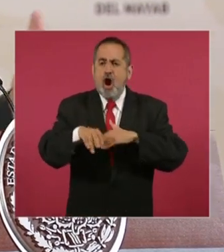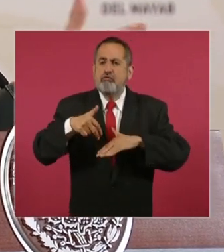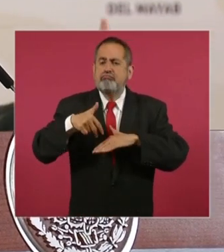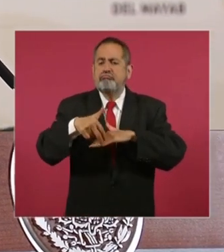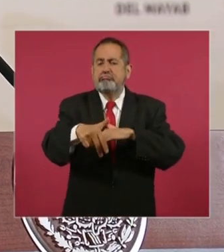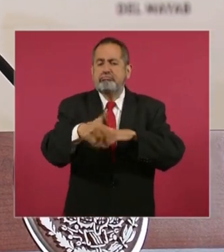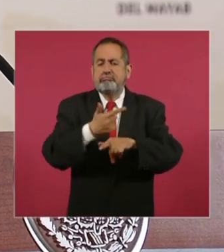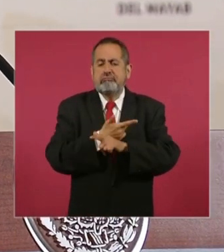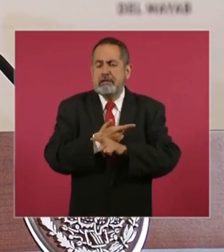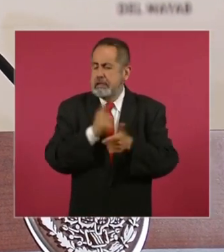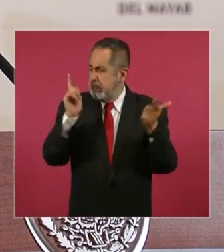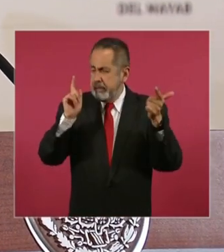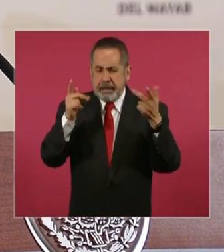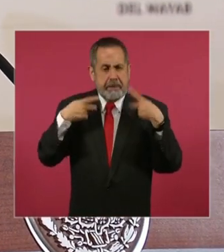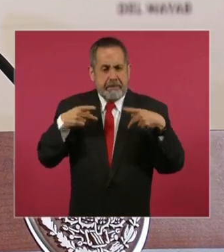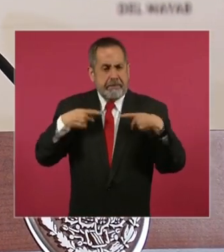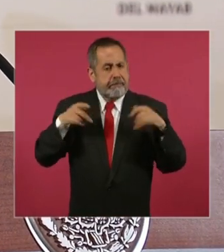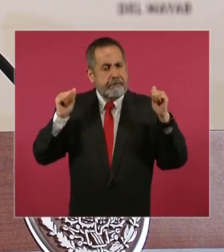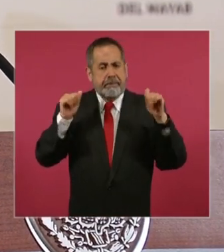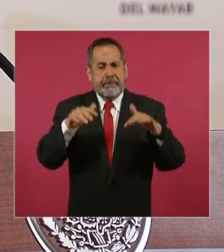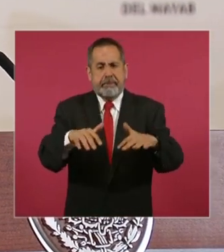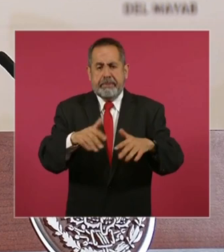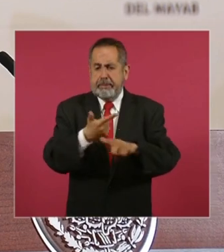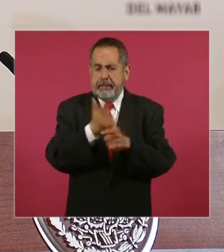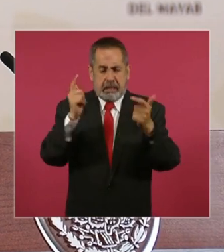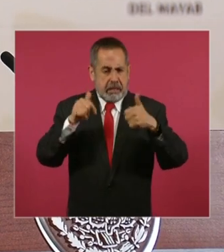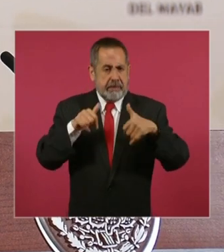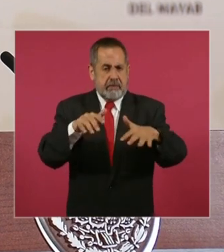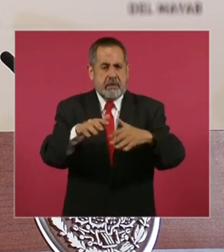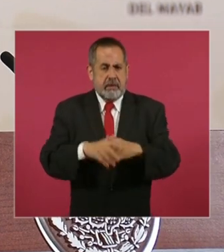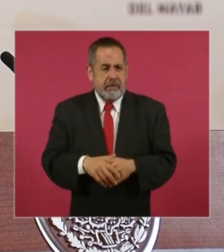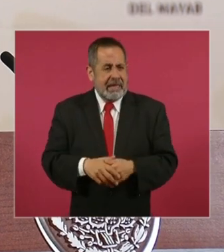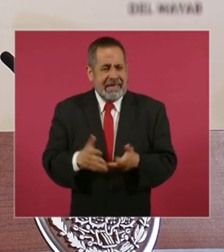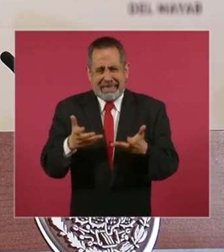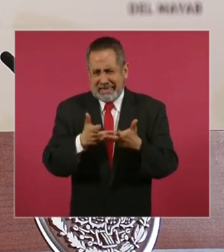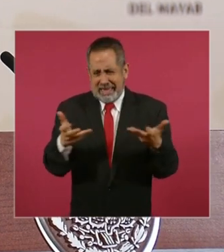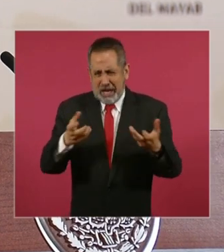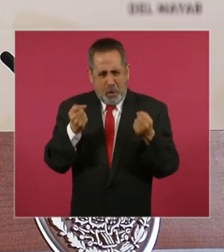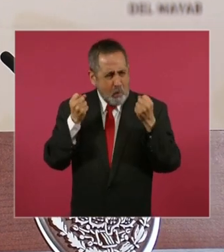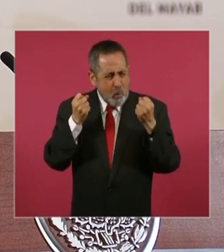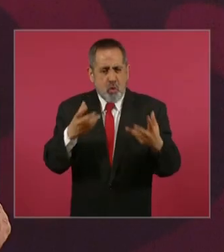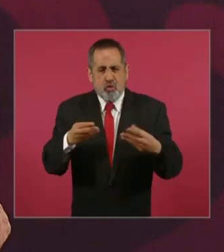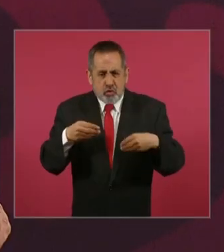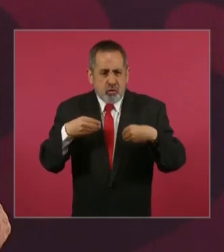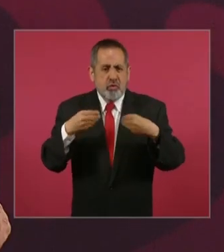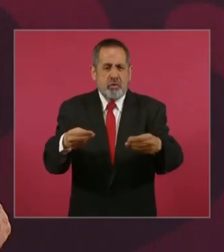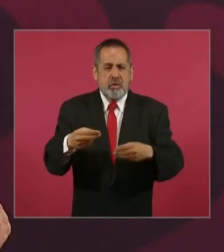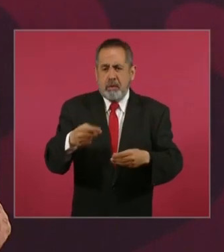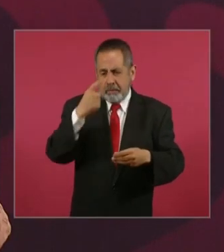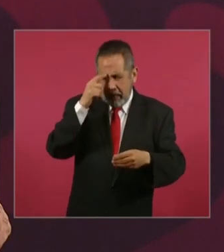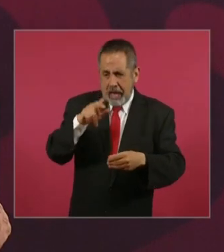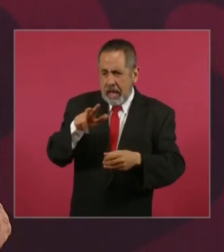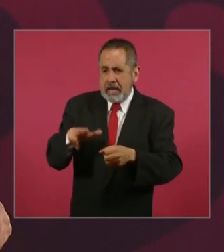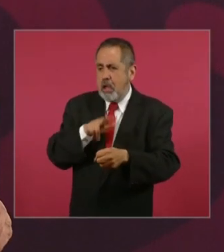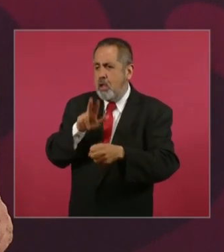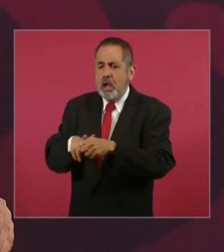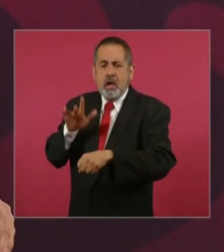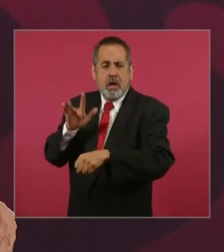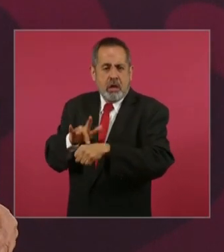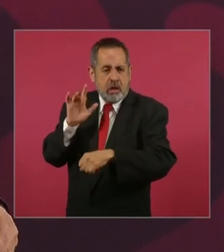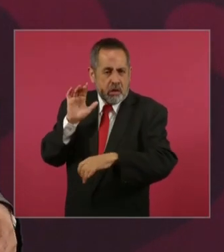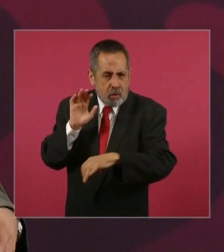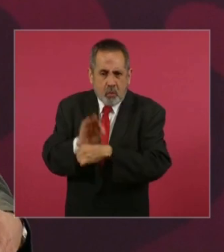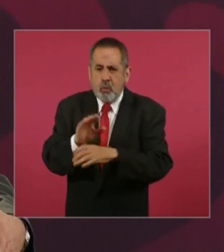se van a dejar estas playas públicas, muchos terrenos para áreas naturales,